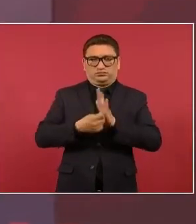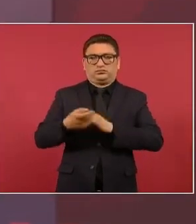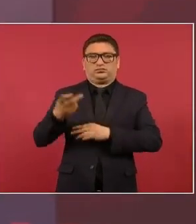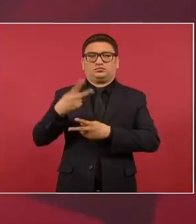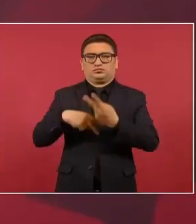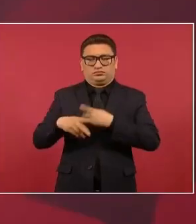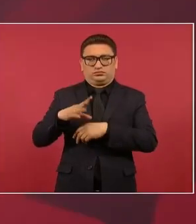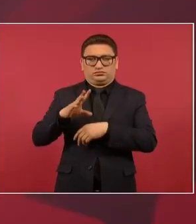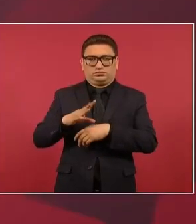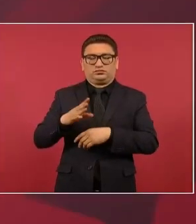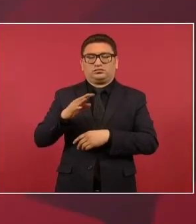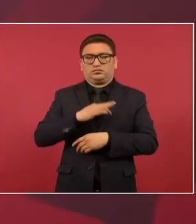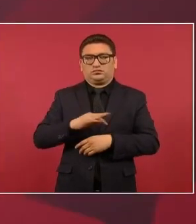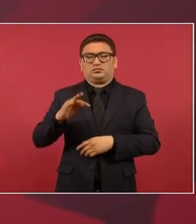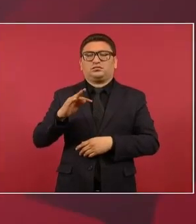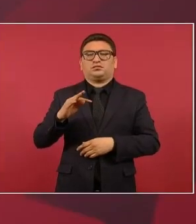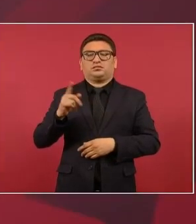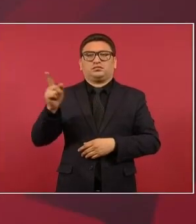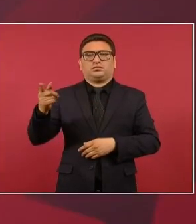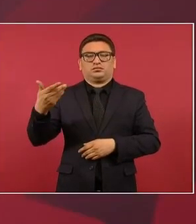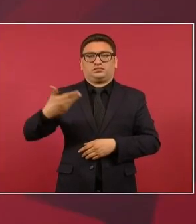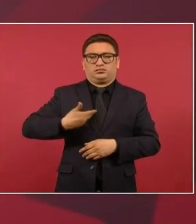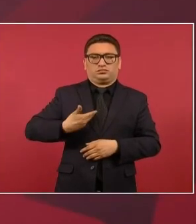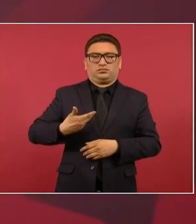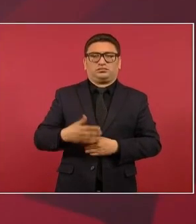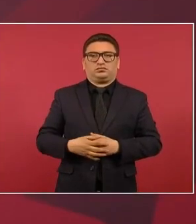que yo